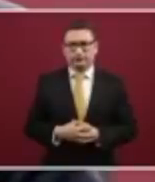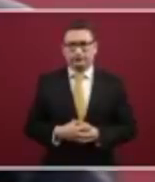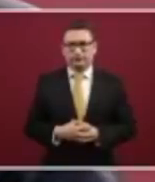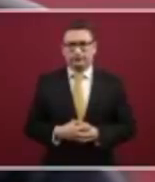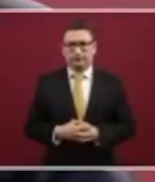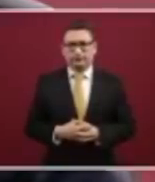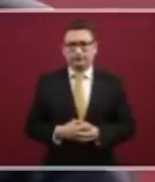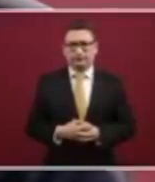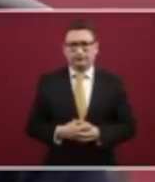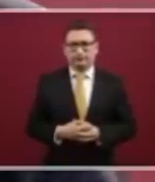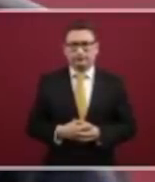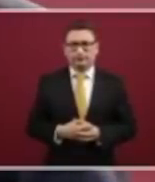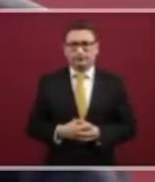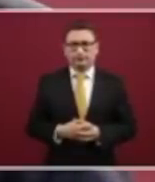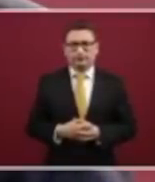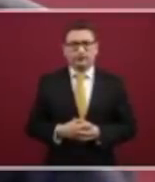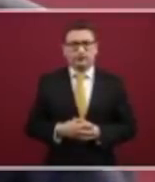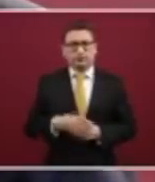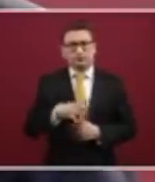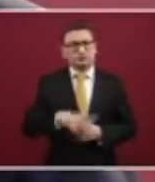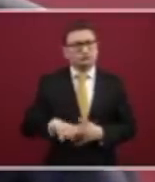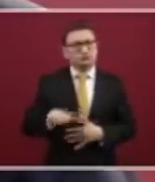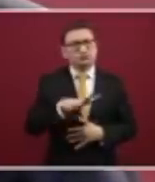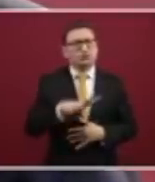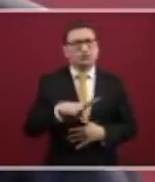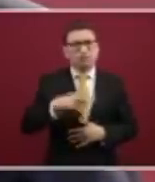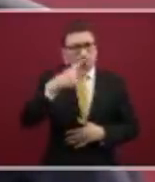lo más necesario,